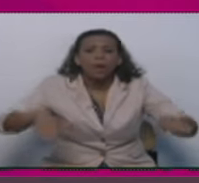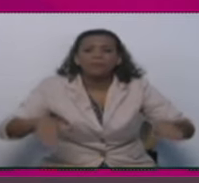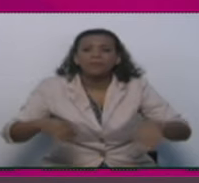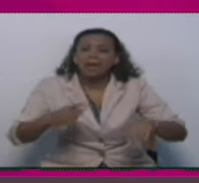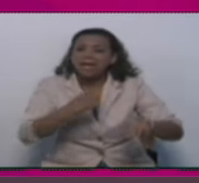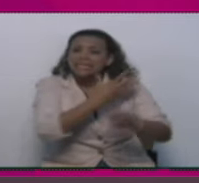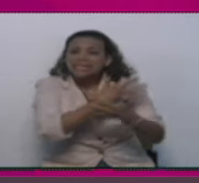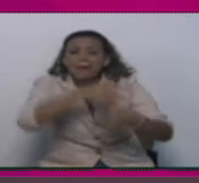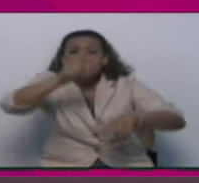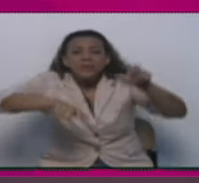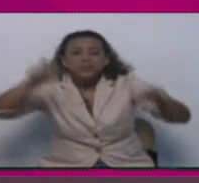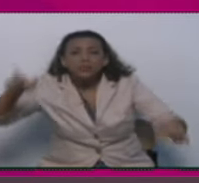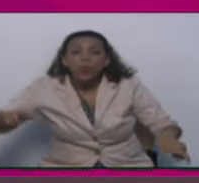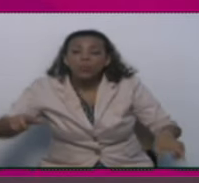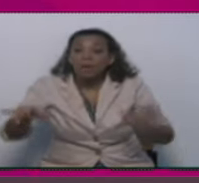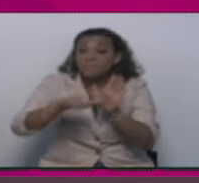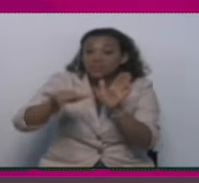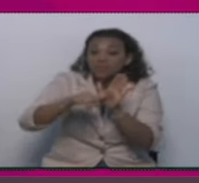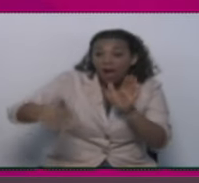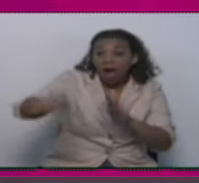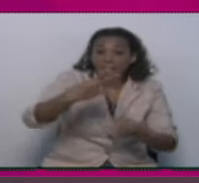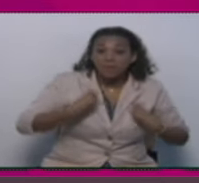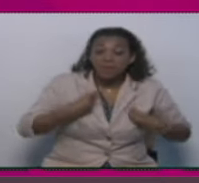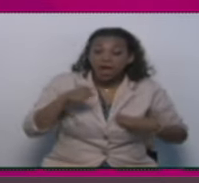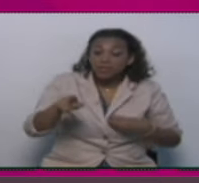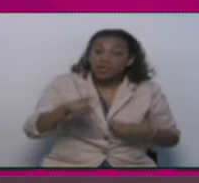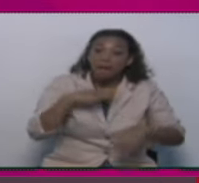cientos de vecinos y vecinas.